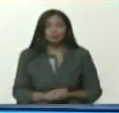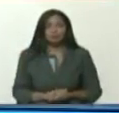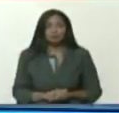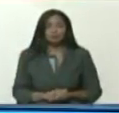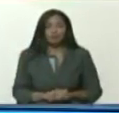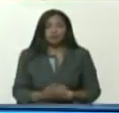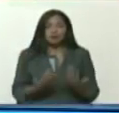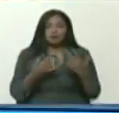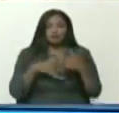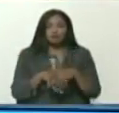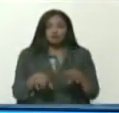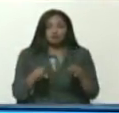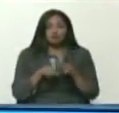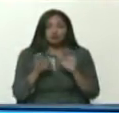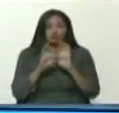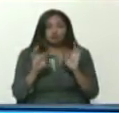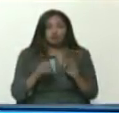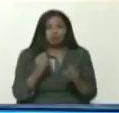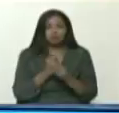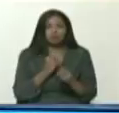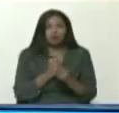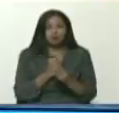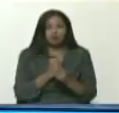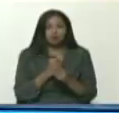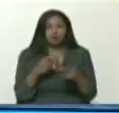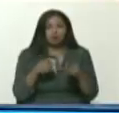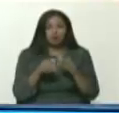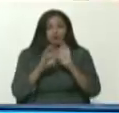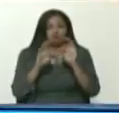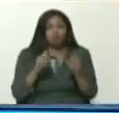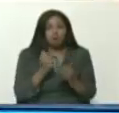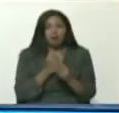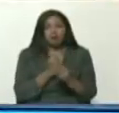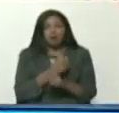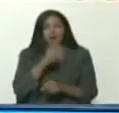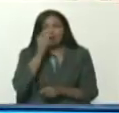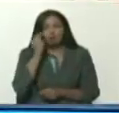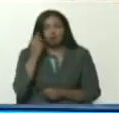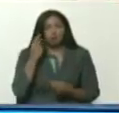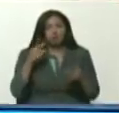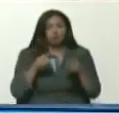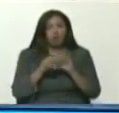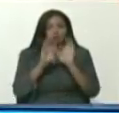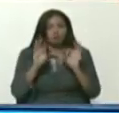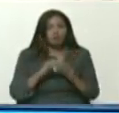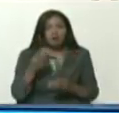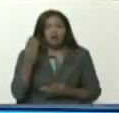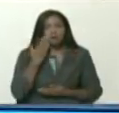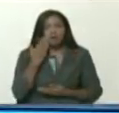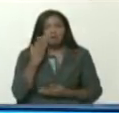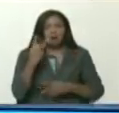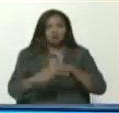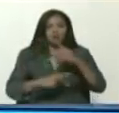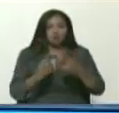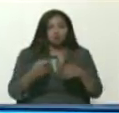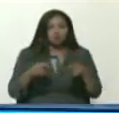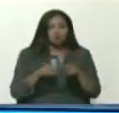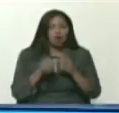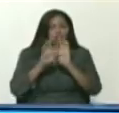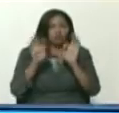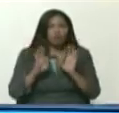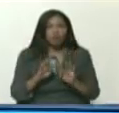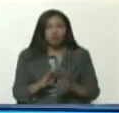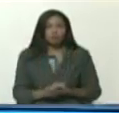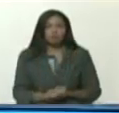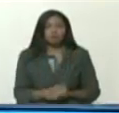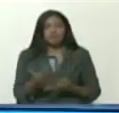articulado a los obreros, a los trabajadores, a las trabajadoras, a las madres procesadoras,